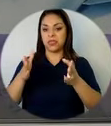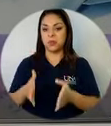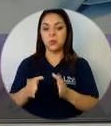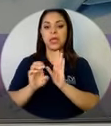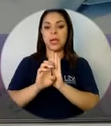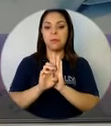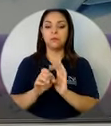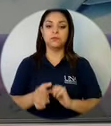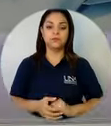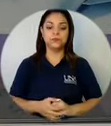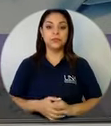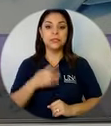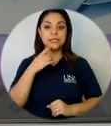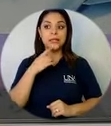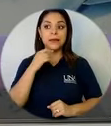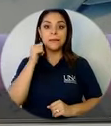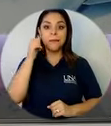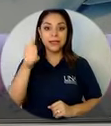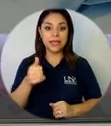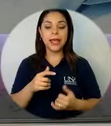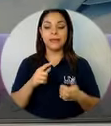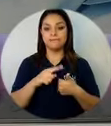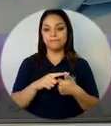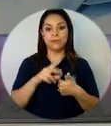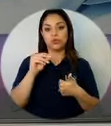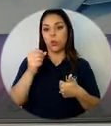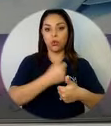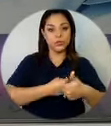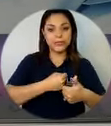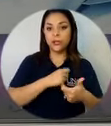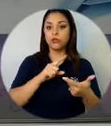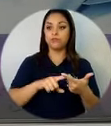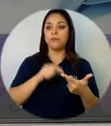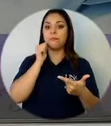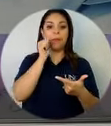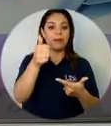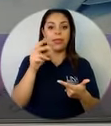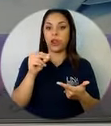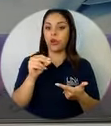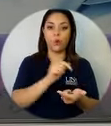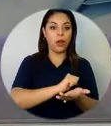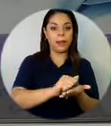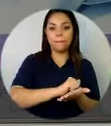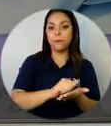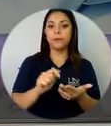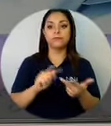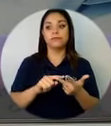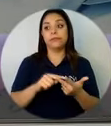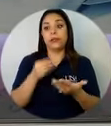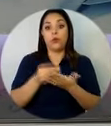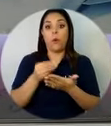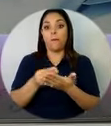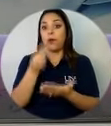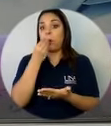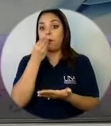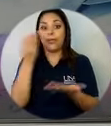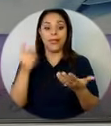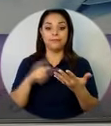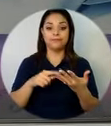administrativo, por ejemplo. Puede decir, bueno, mañana no se limpia, no se cocina, compran la comida en un